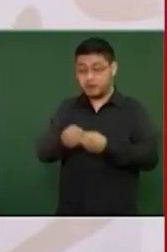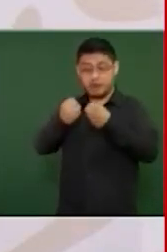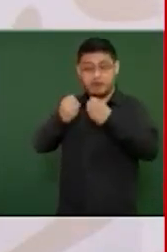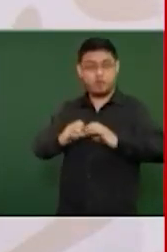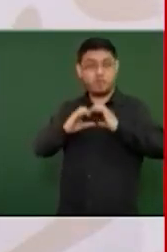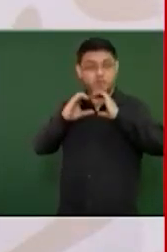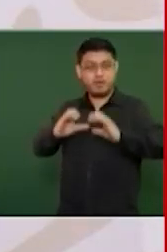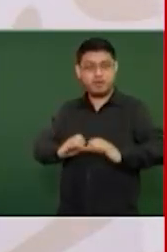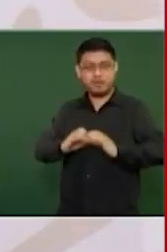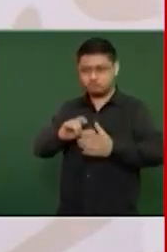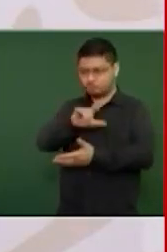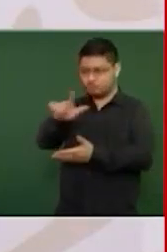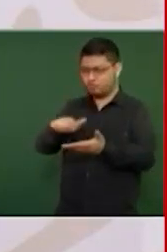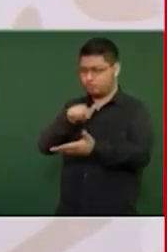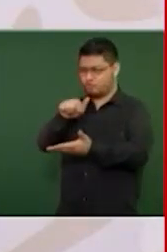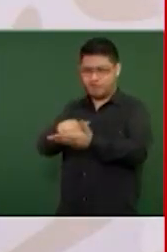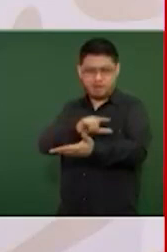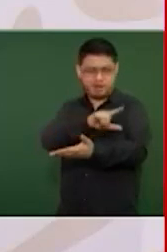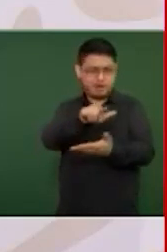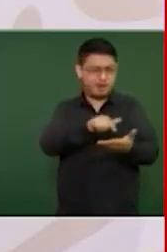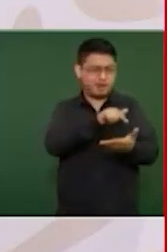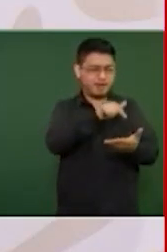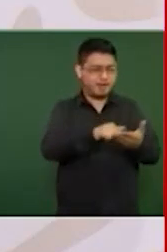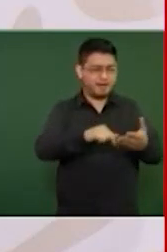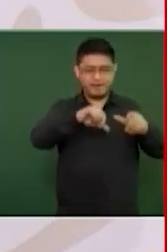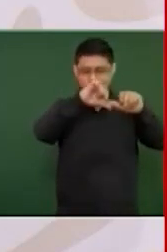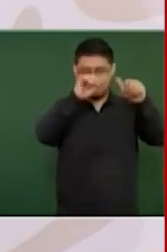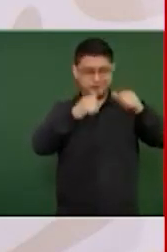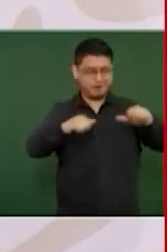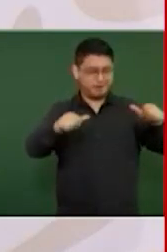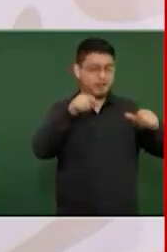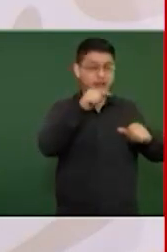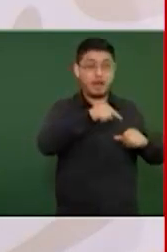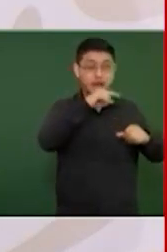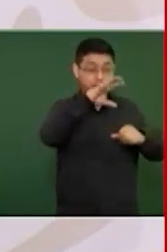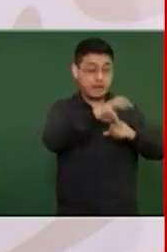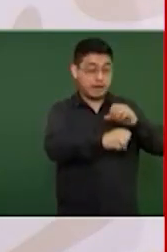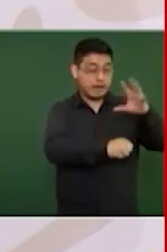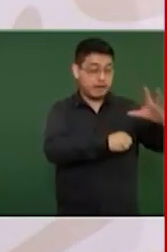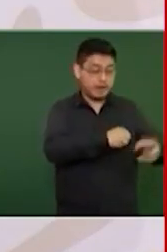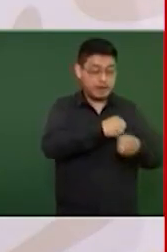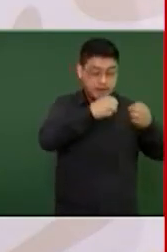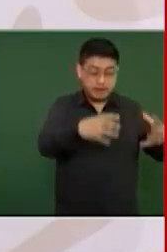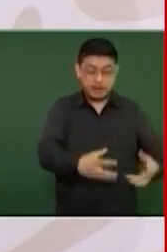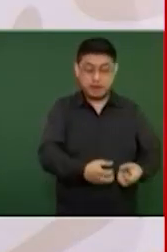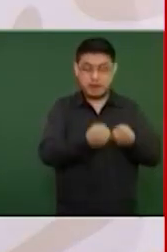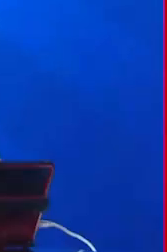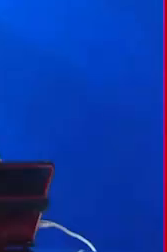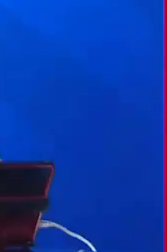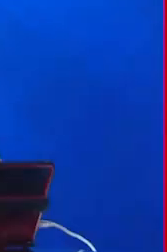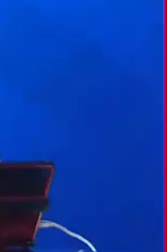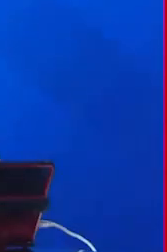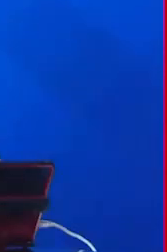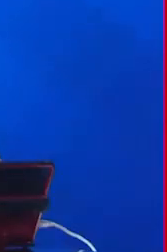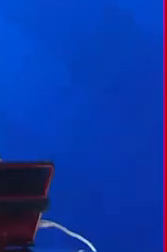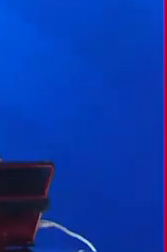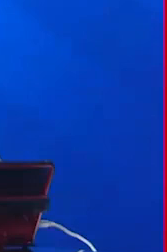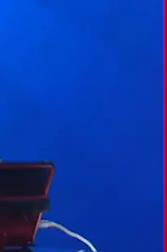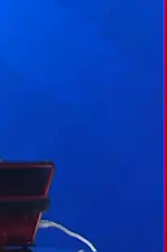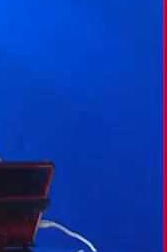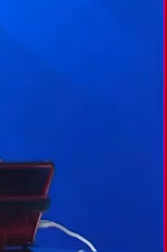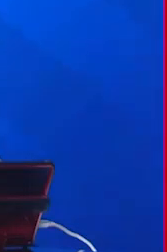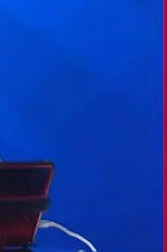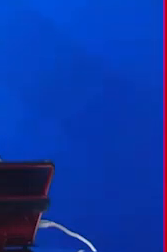una continuidad de lo que se ha hecho en las últimas, por lo menos, 4 administraciones. Bueno, y porque la mayoría de los coches ya traen sistemas de